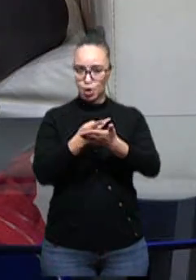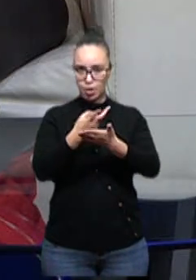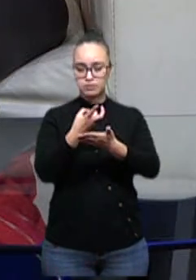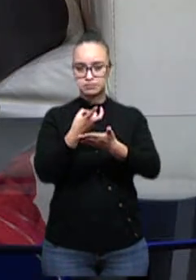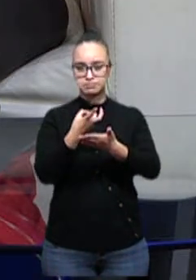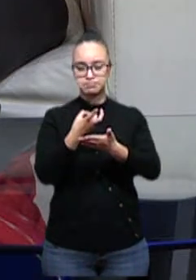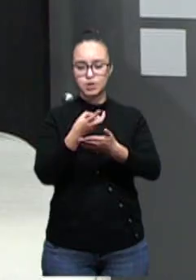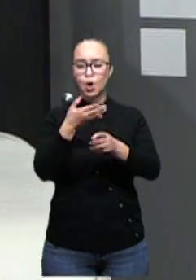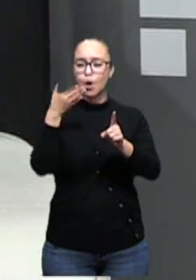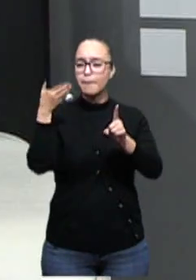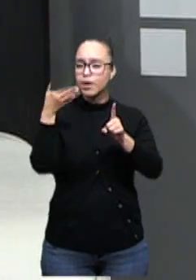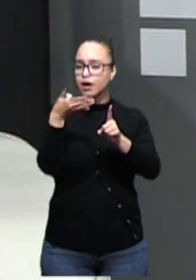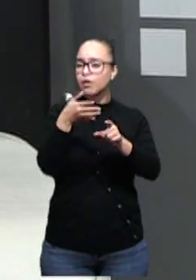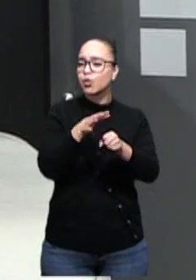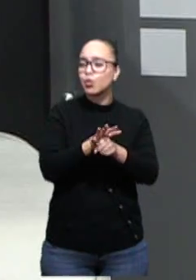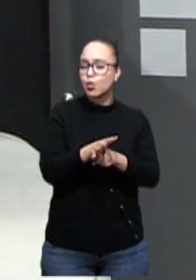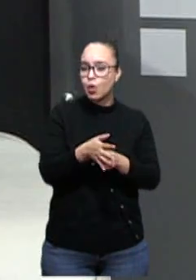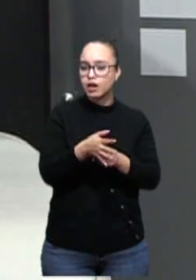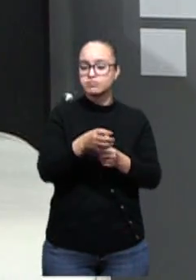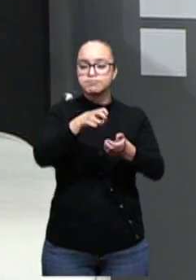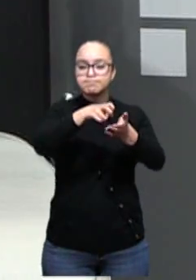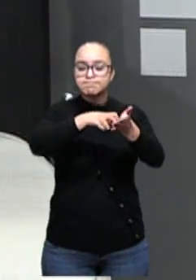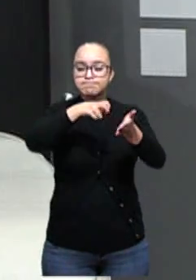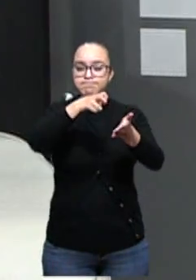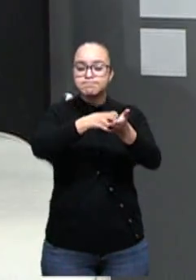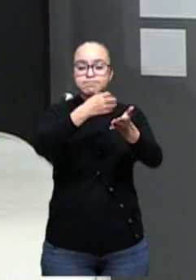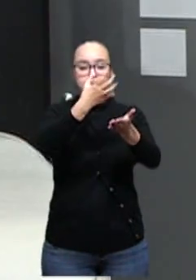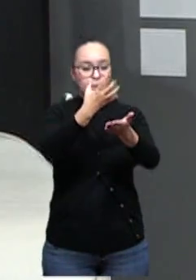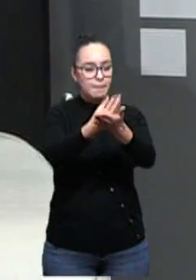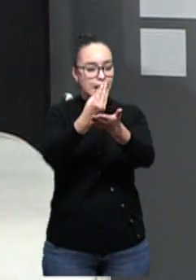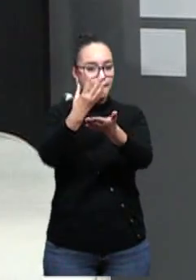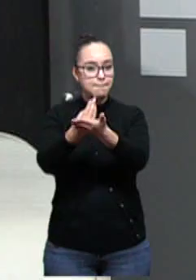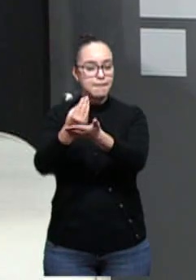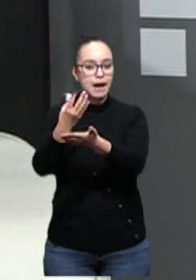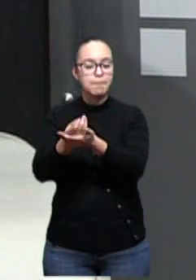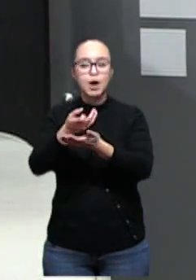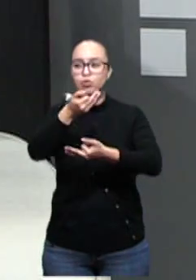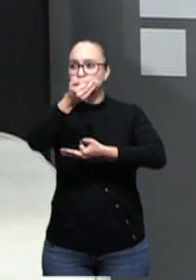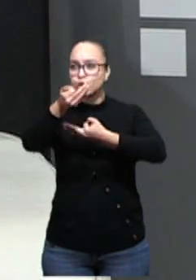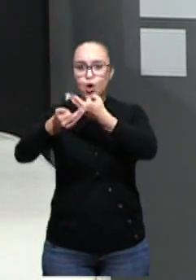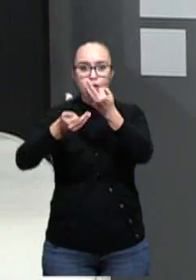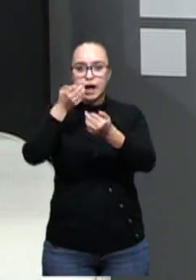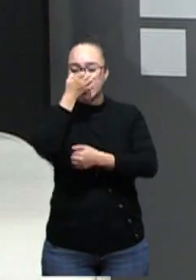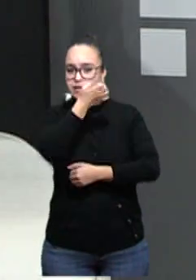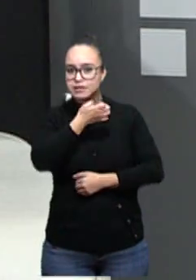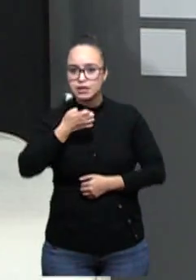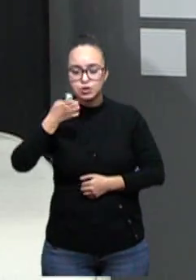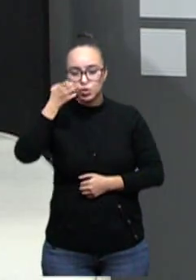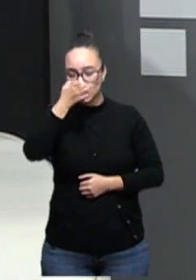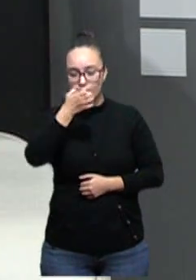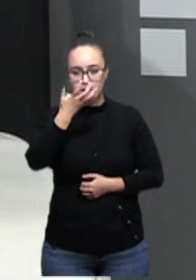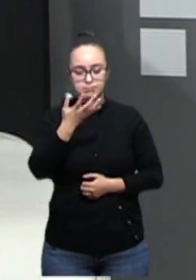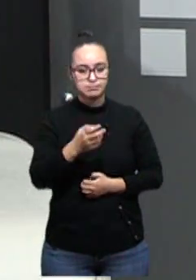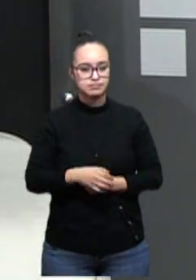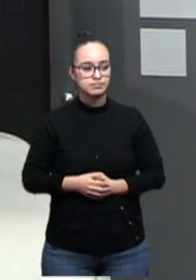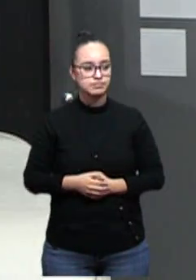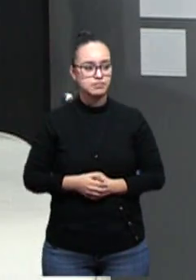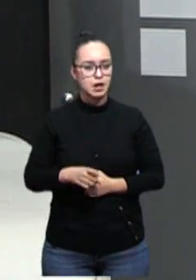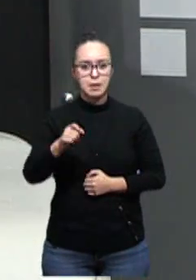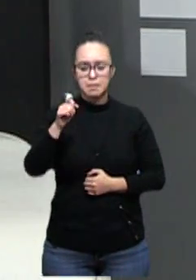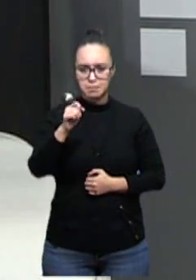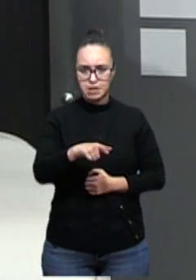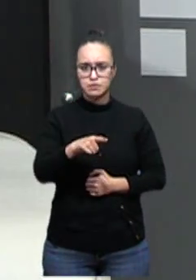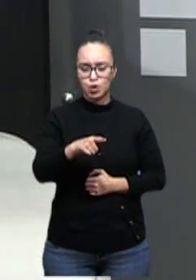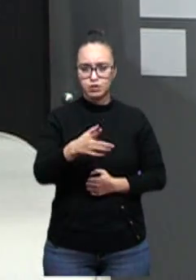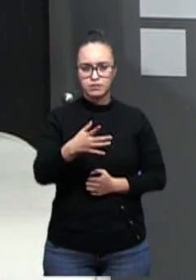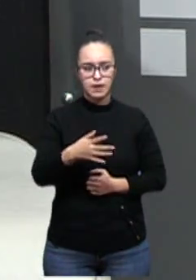encaminado a la rehabilitación de todos los planteles educativos, involucrando a la comunidad